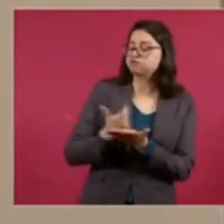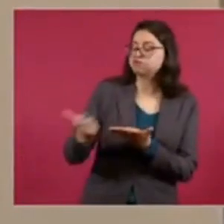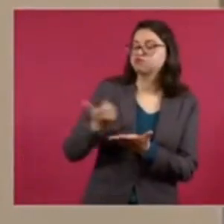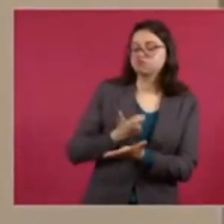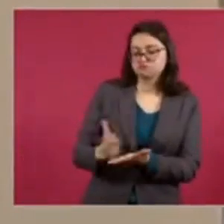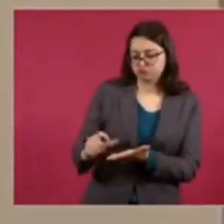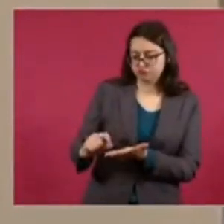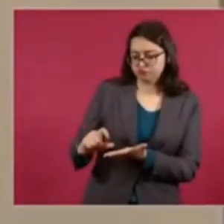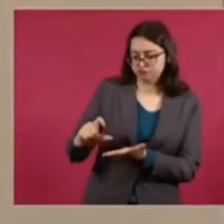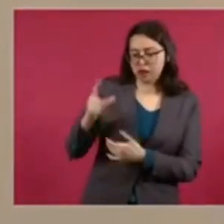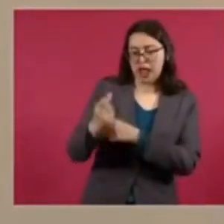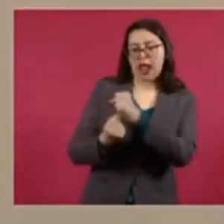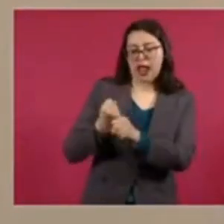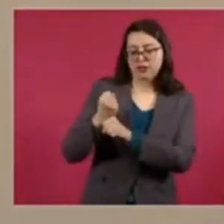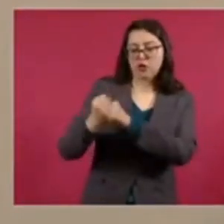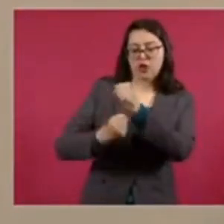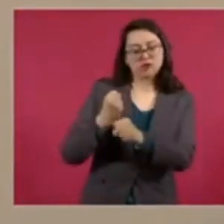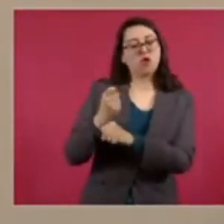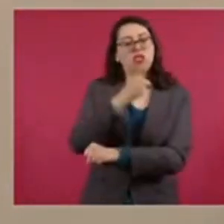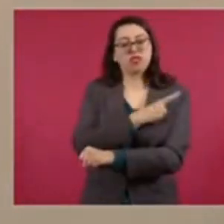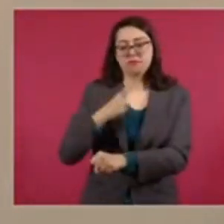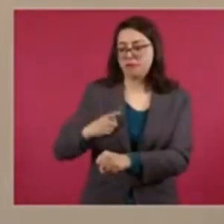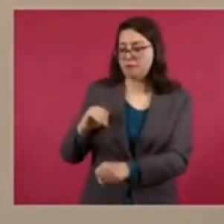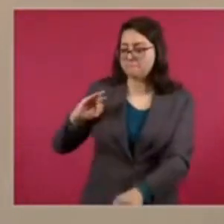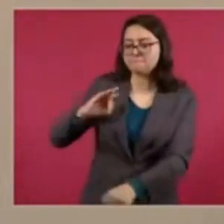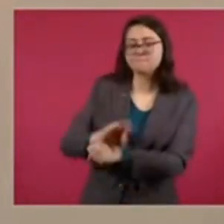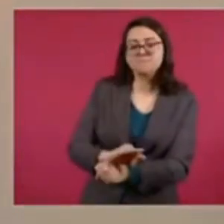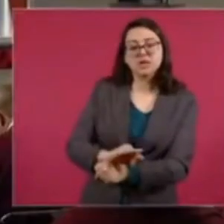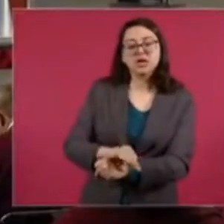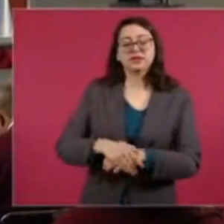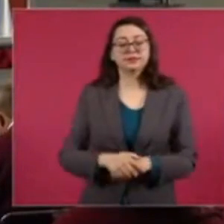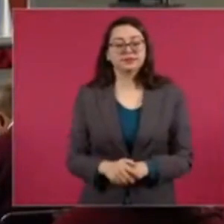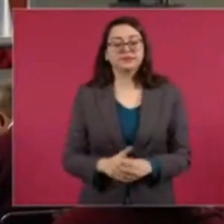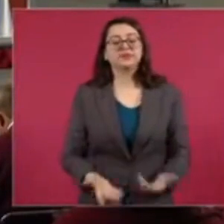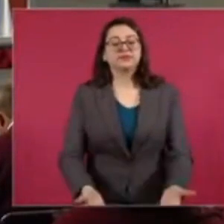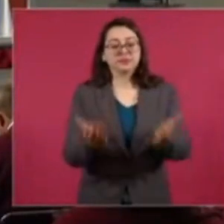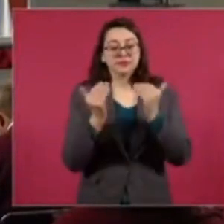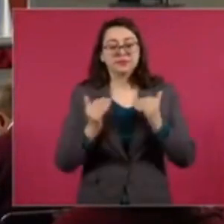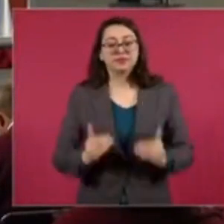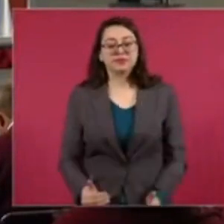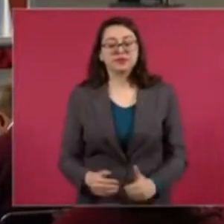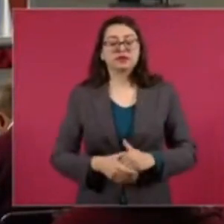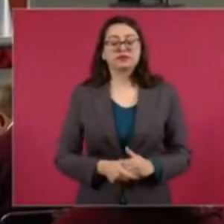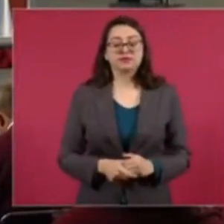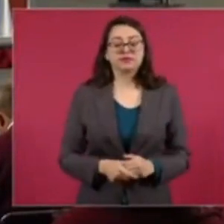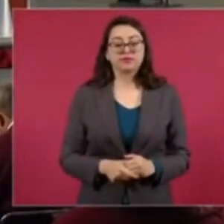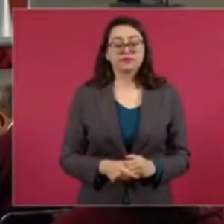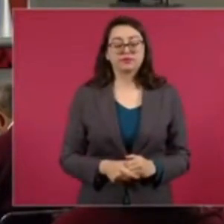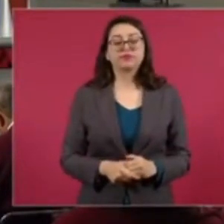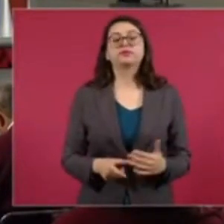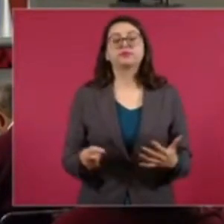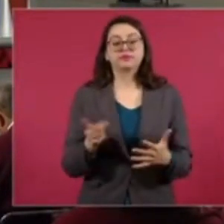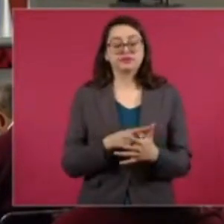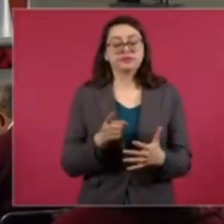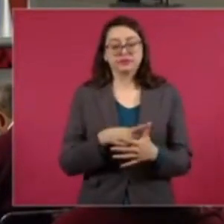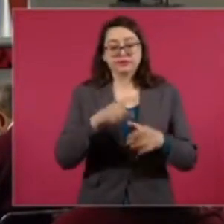las reformas y criticando a todos aquellos que rechacen, por ejemplo, algunas que ya han echado para atrás, la ley eléctrica, la